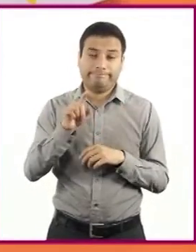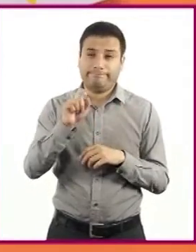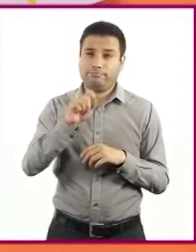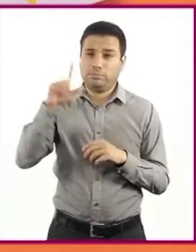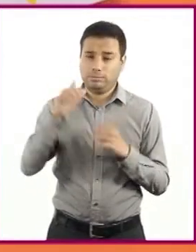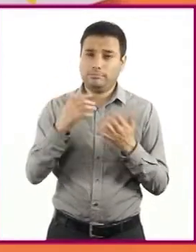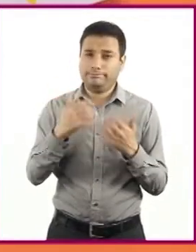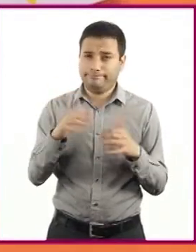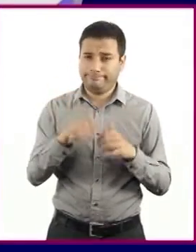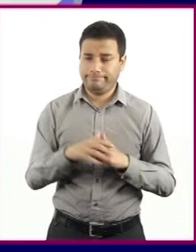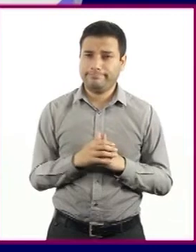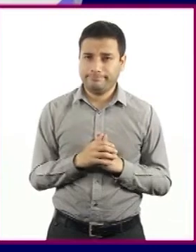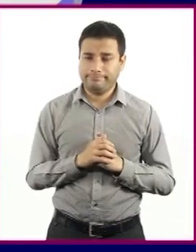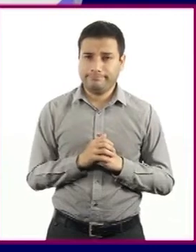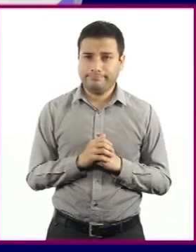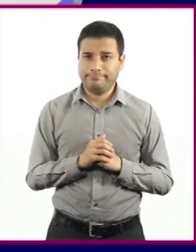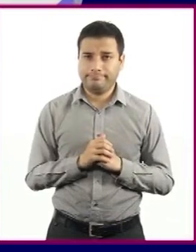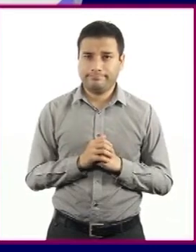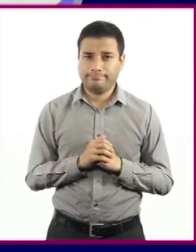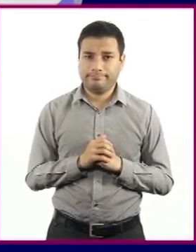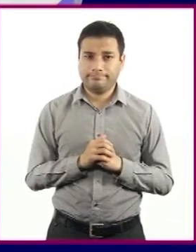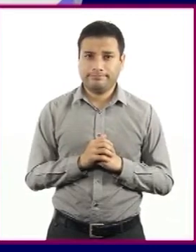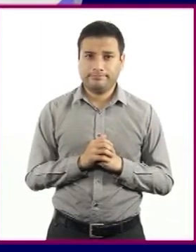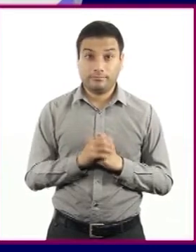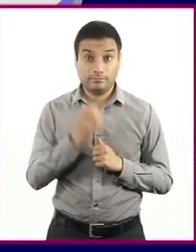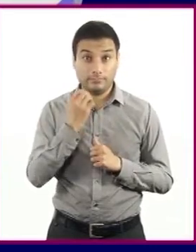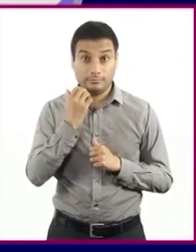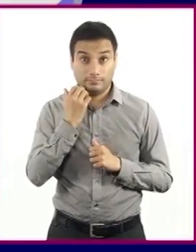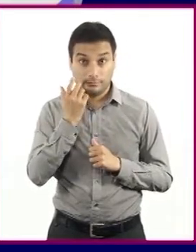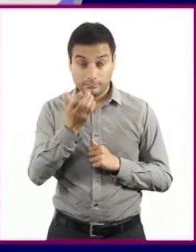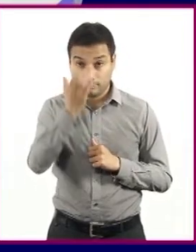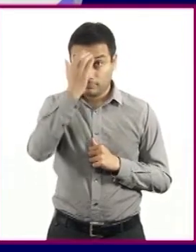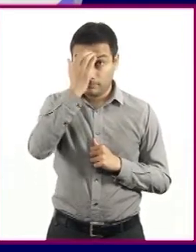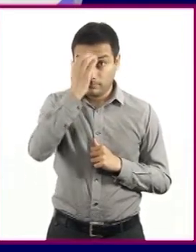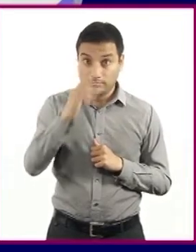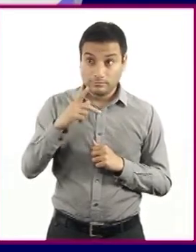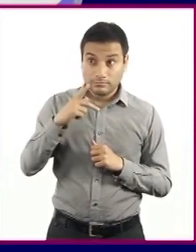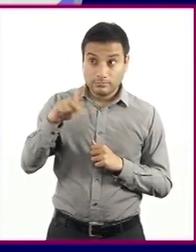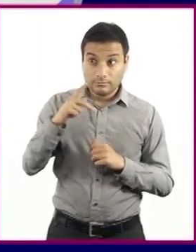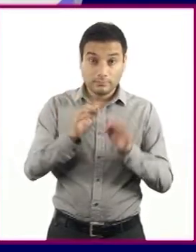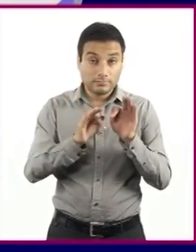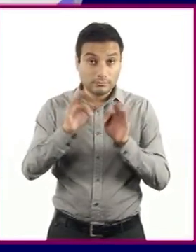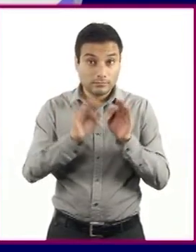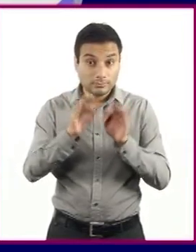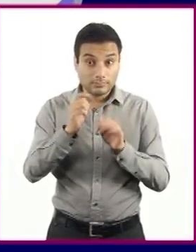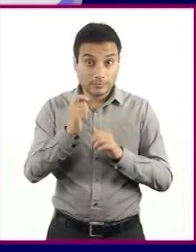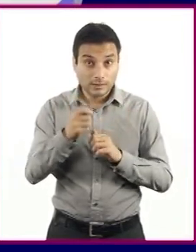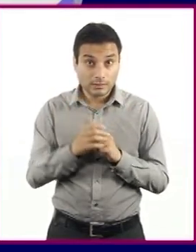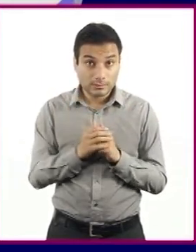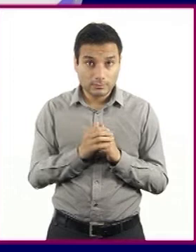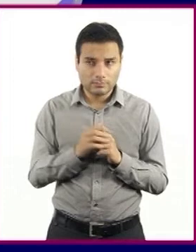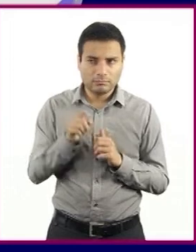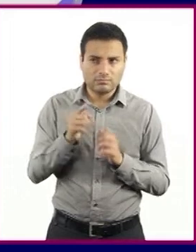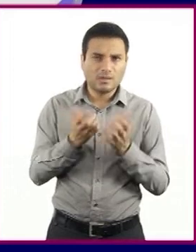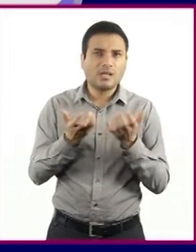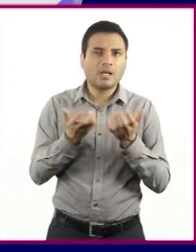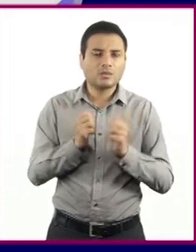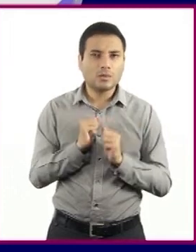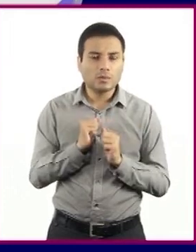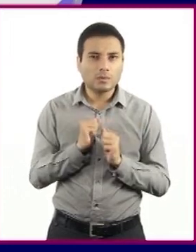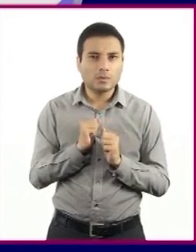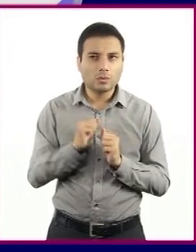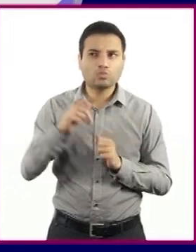importantes de nuestros tiempos. ¿Quieren saber cuáles fueron las aportaciones de Lewis? ¿Qué estudios realizó?